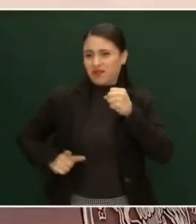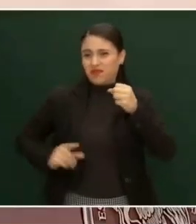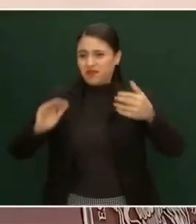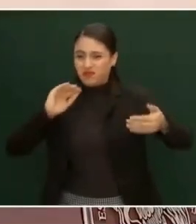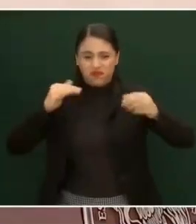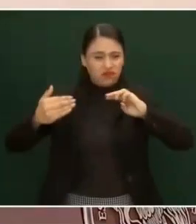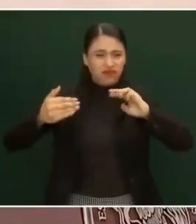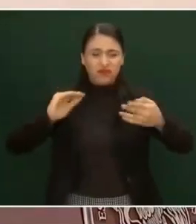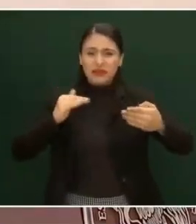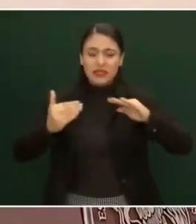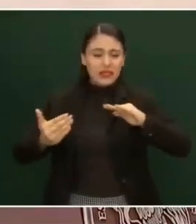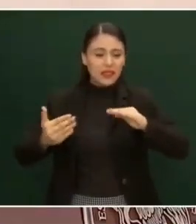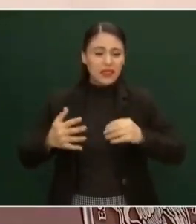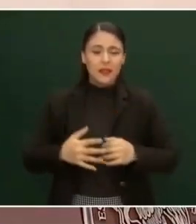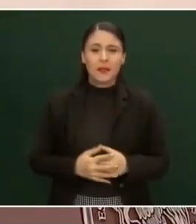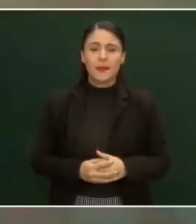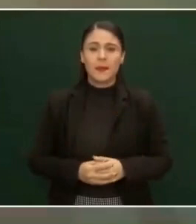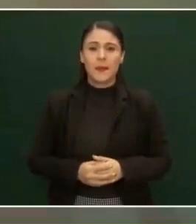agotan